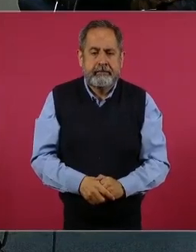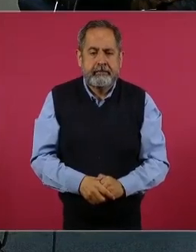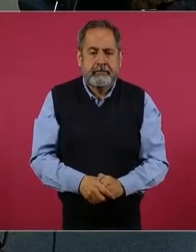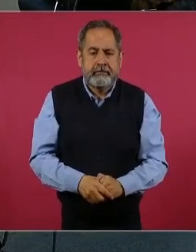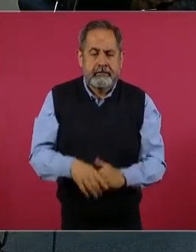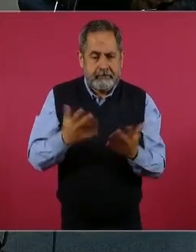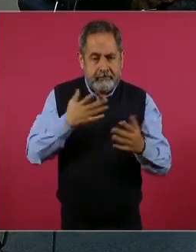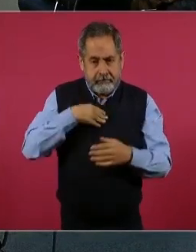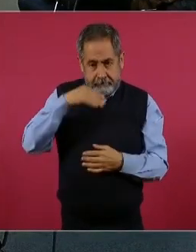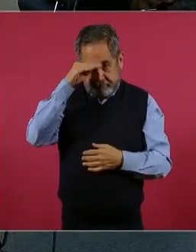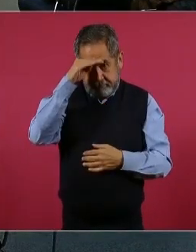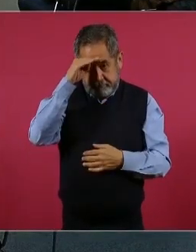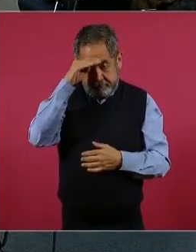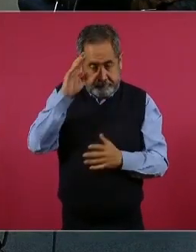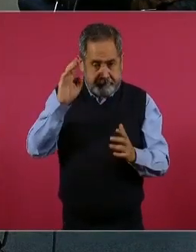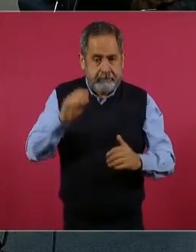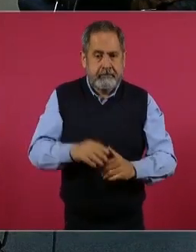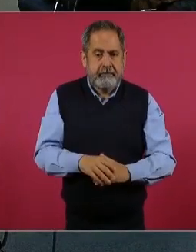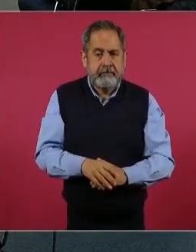Y pienso que